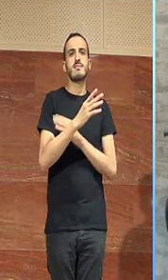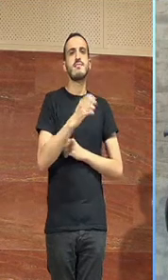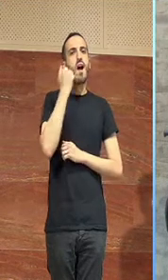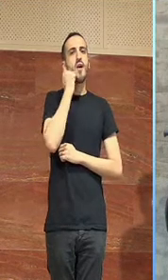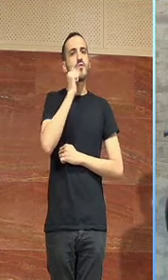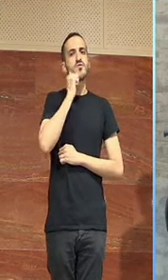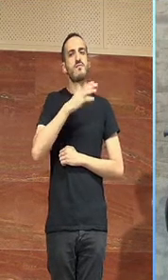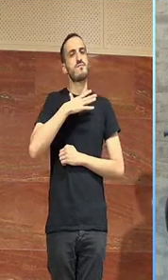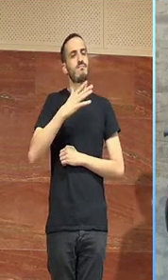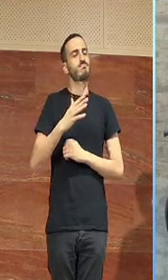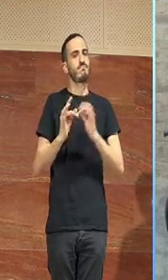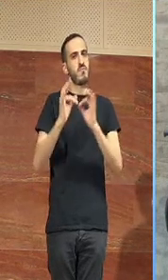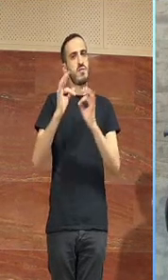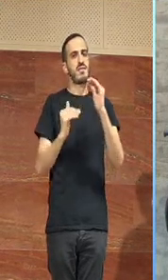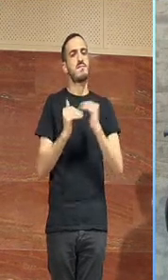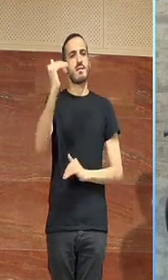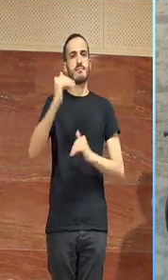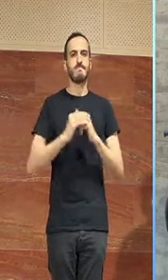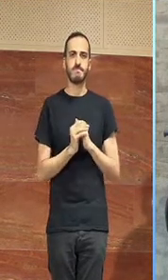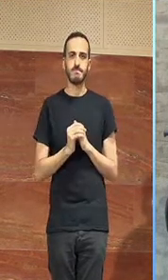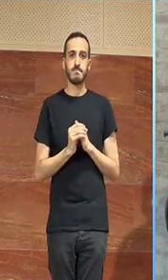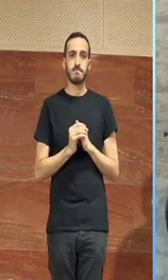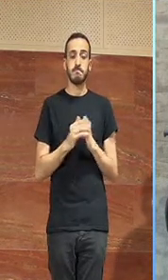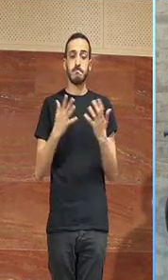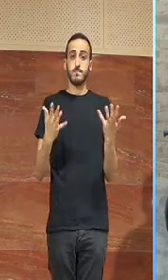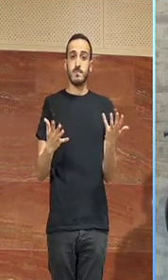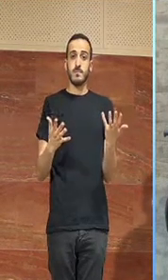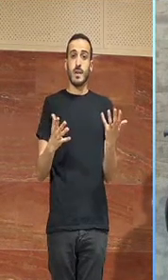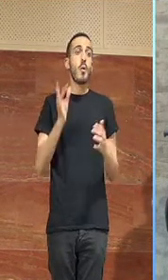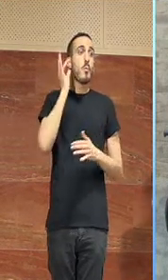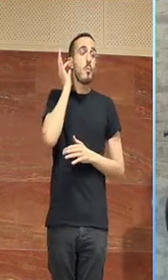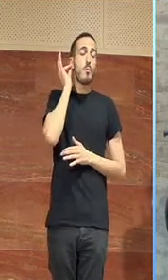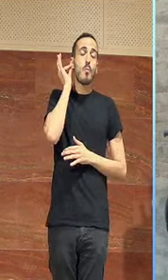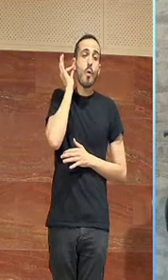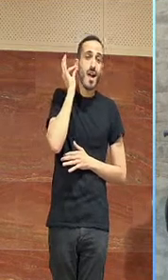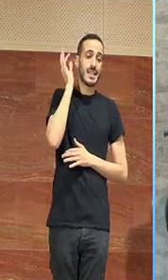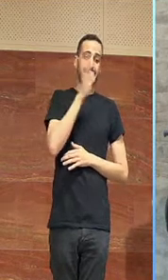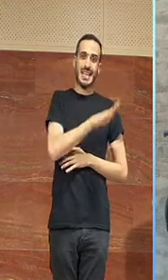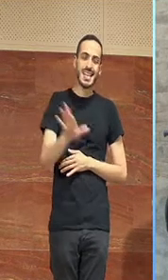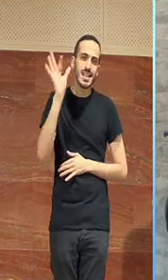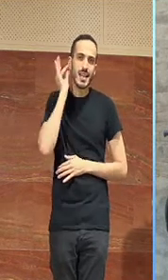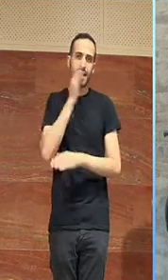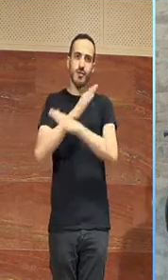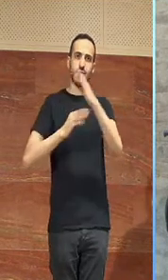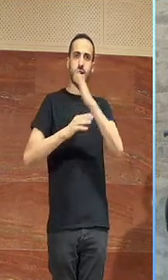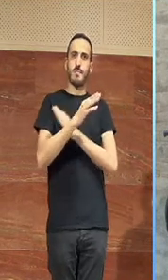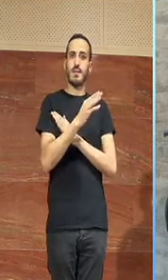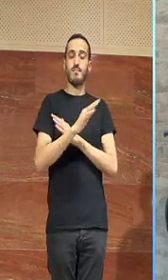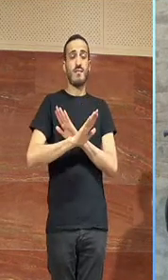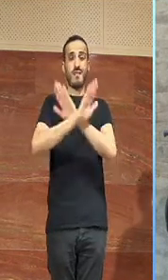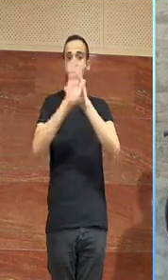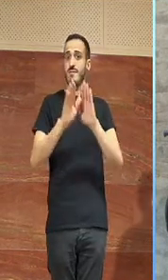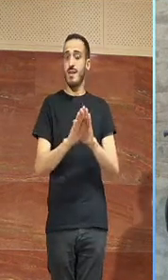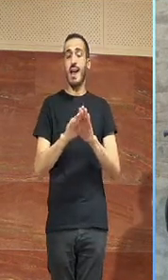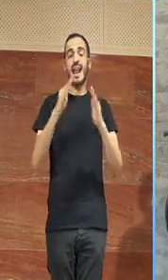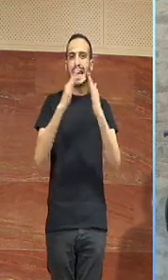según la encuesta realizada en Orissa, India. Prácticamente todas las mujeres y las niñas con discapacidad eran objetos de palizas en el